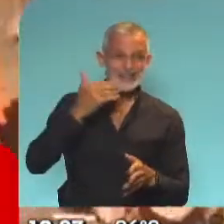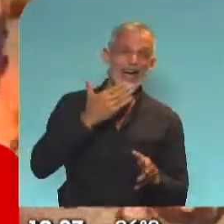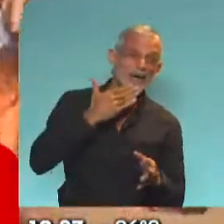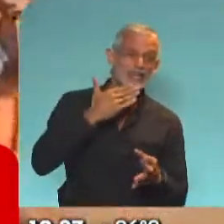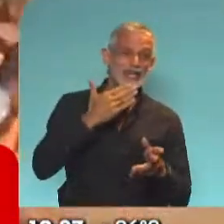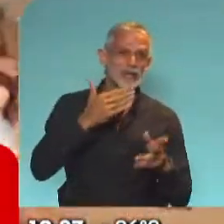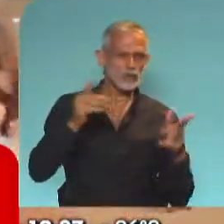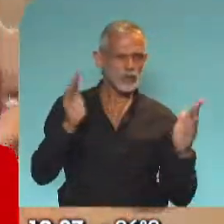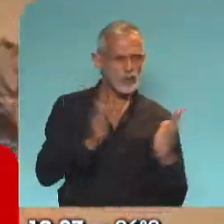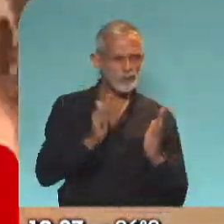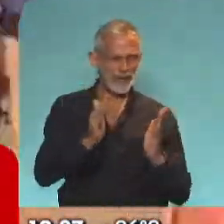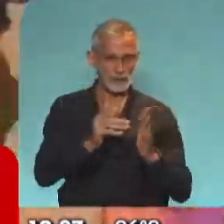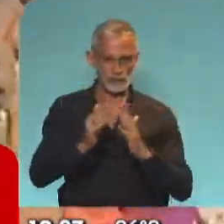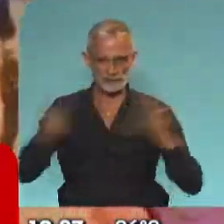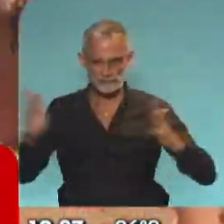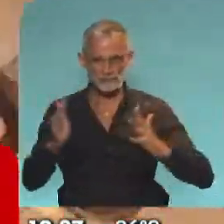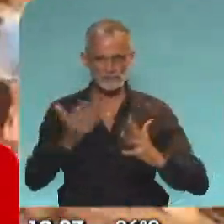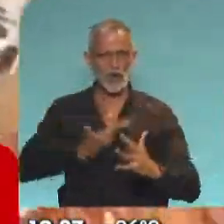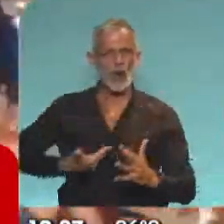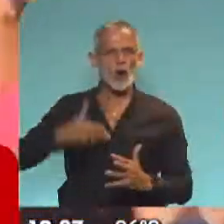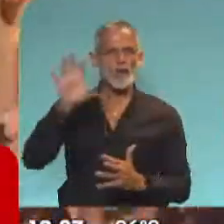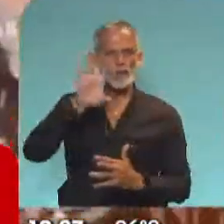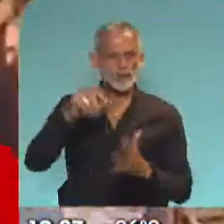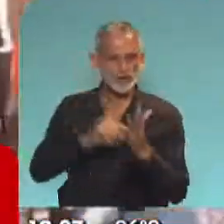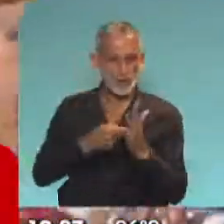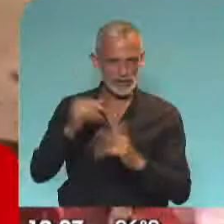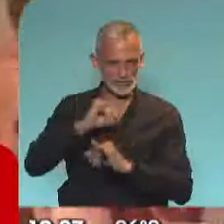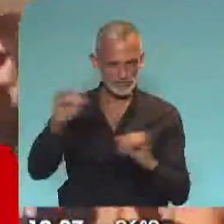pandemia, explican desde la Gobernación de Buenos Aires. Por eso